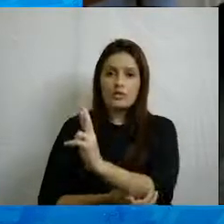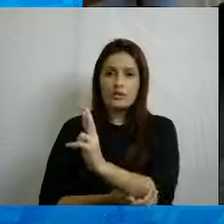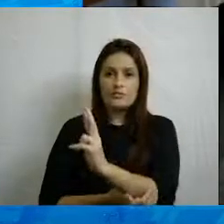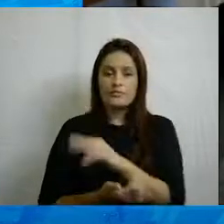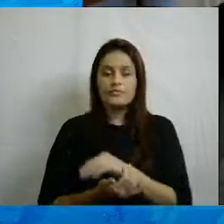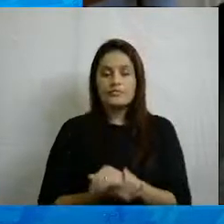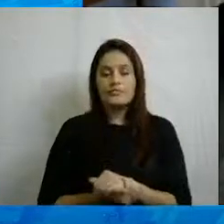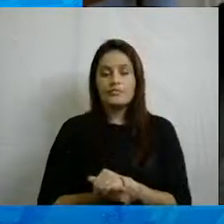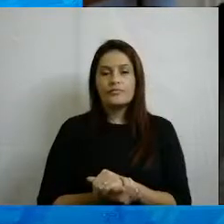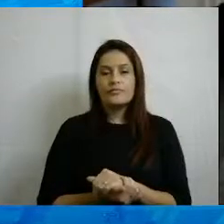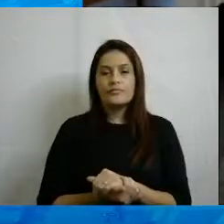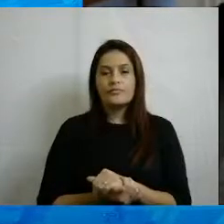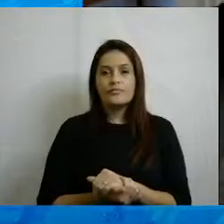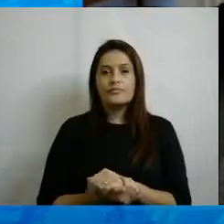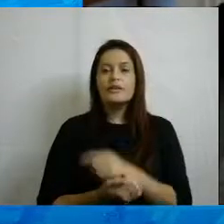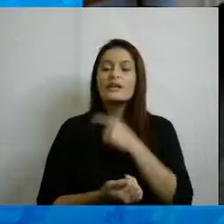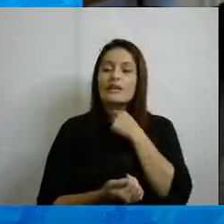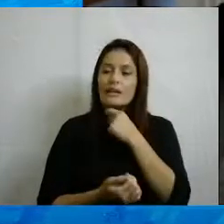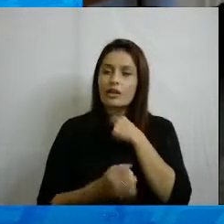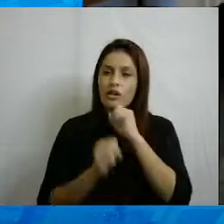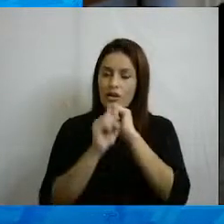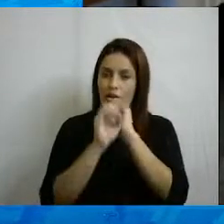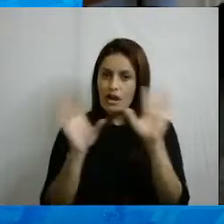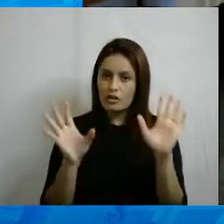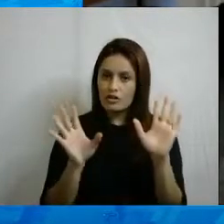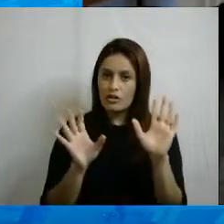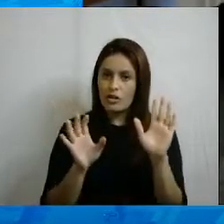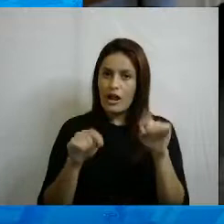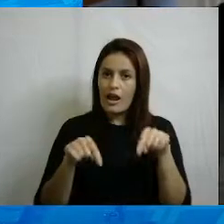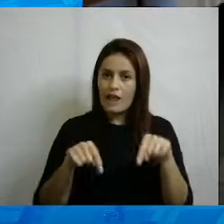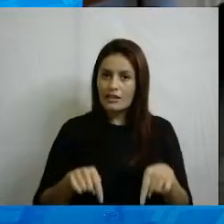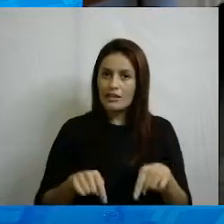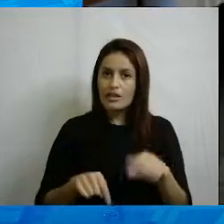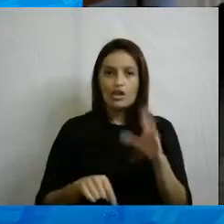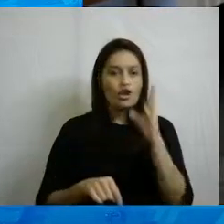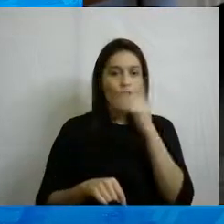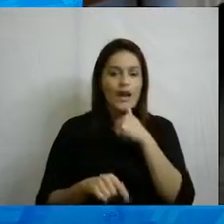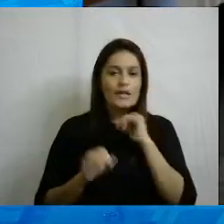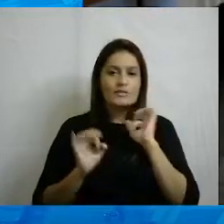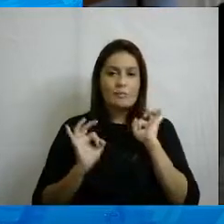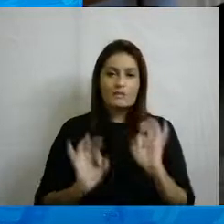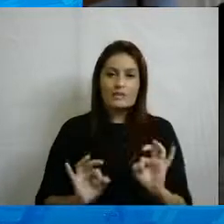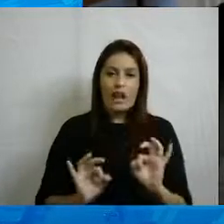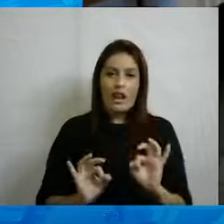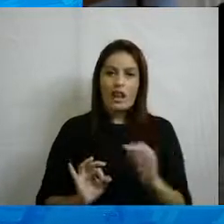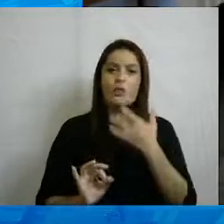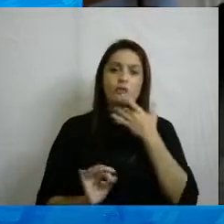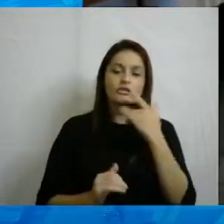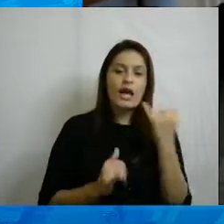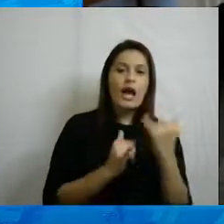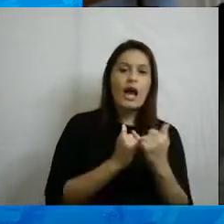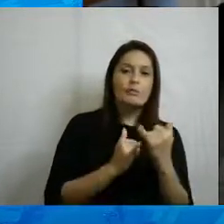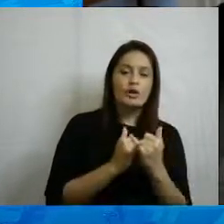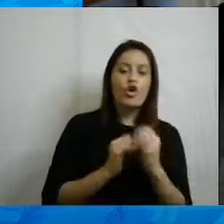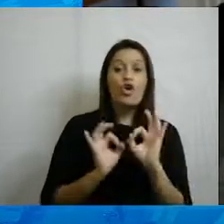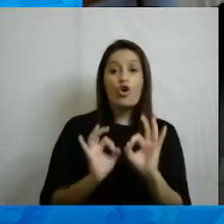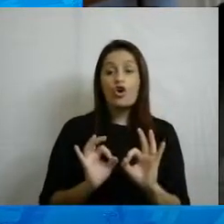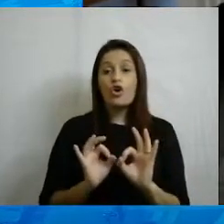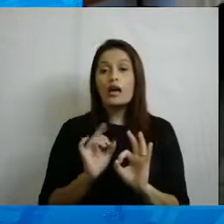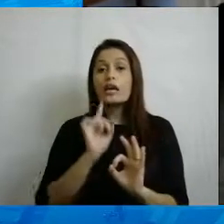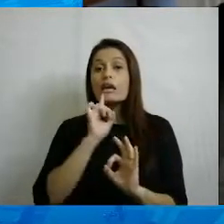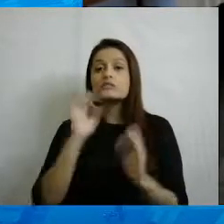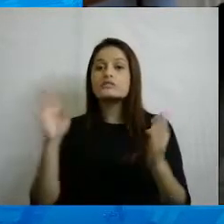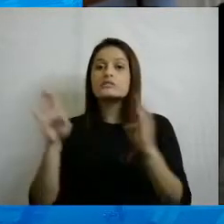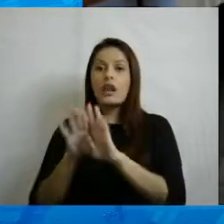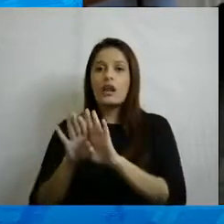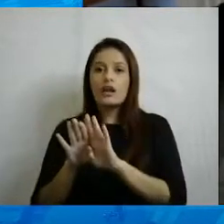entregan. Quiero dejar en claro que nadie tiene un trato especial por ser amigo de, o nadie se le cierra las